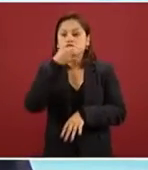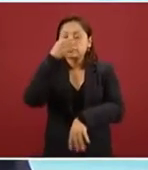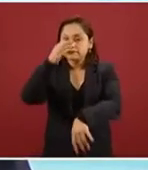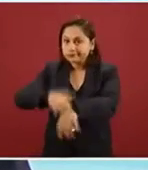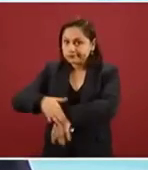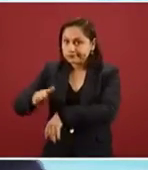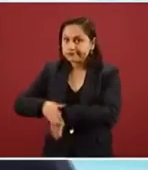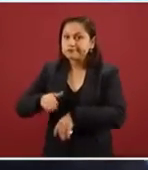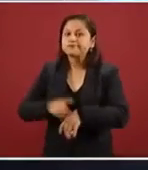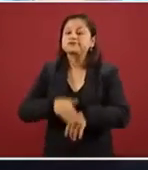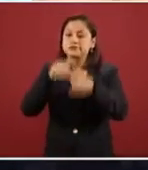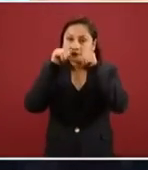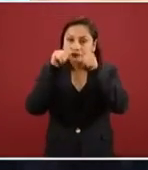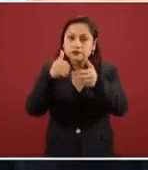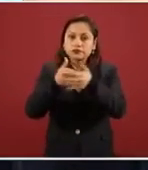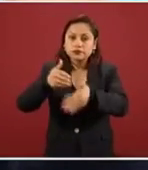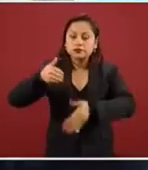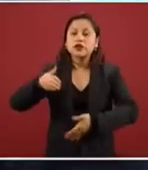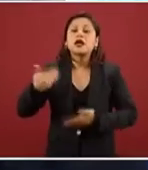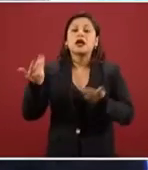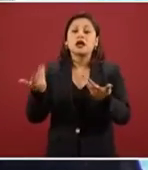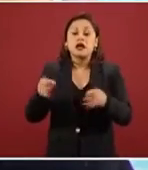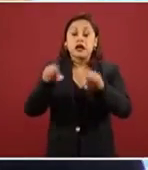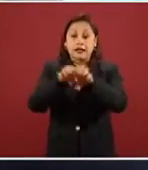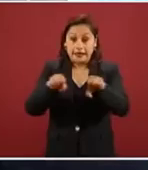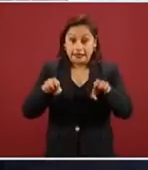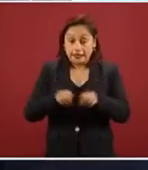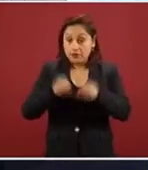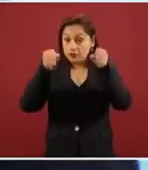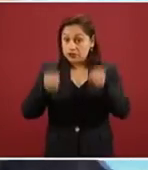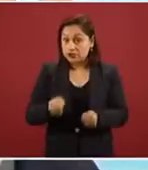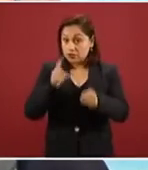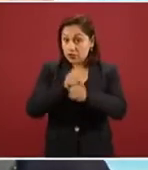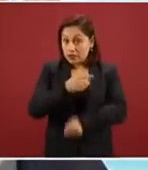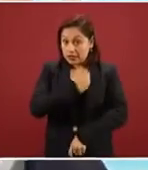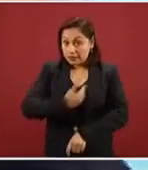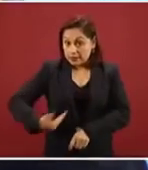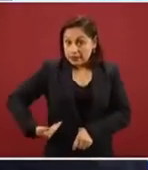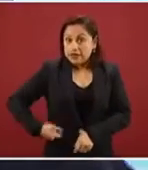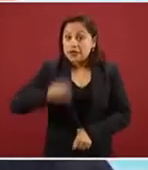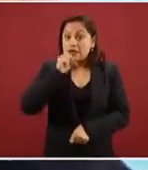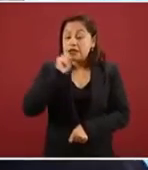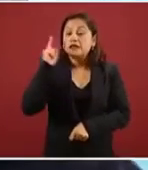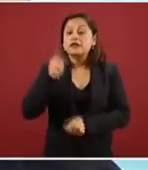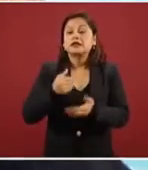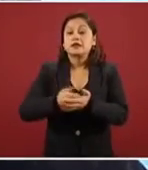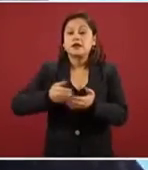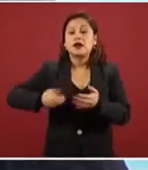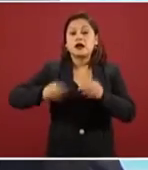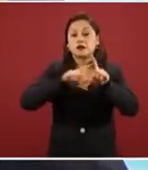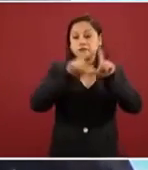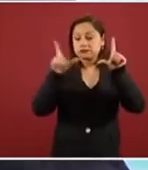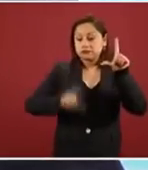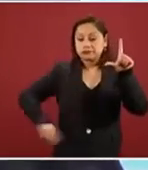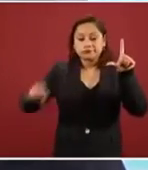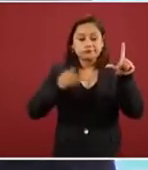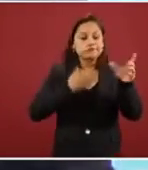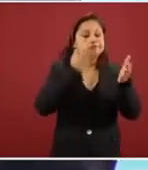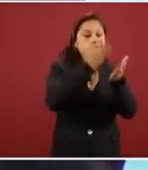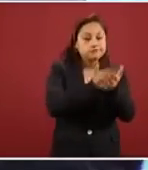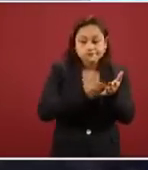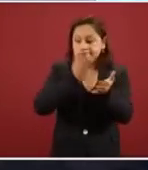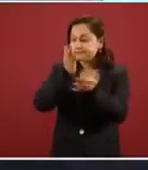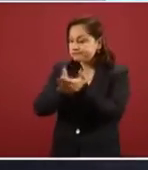lógica del gabinete de seguridad y de revisar la situación del territorio todos los días nos permite alertar a